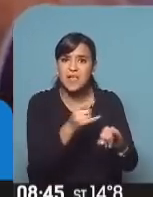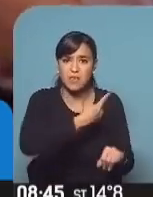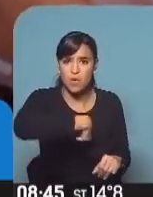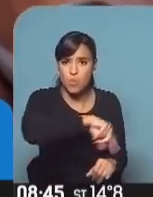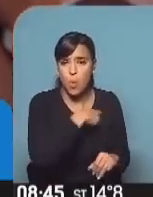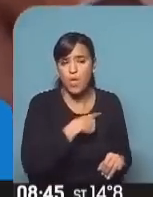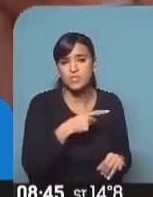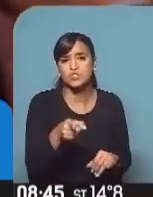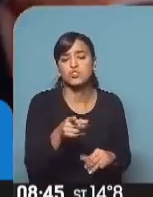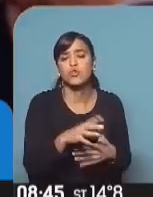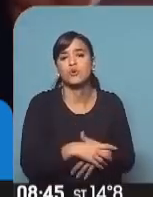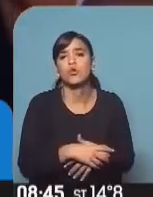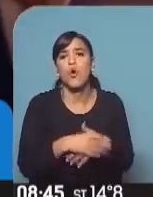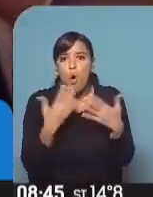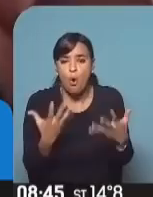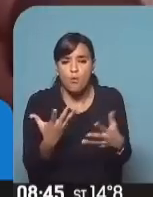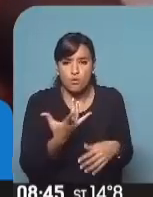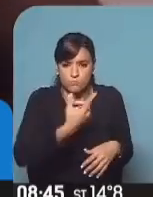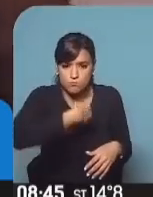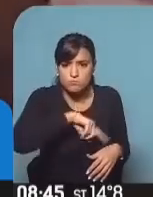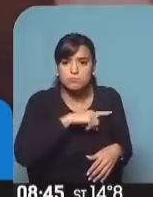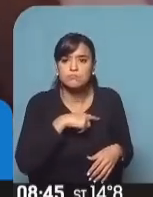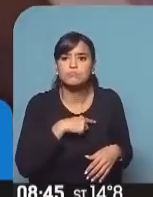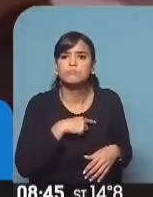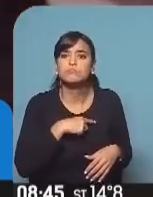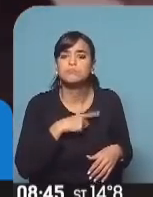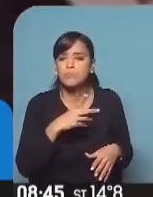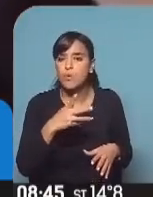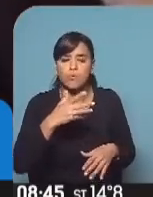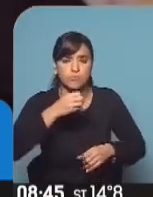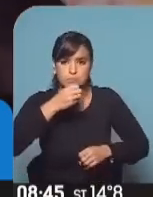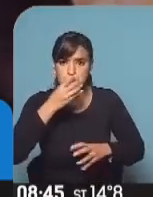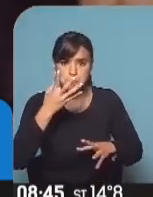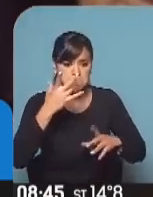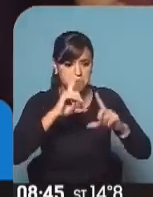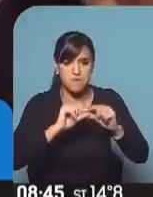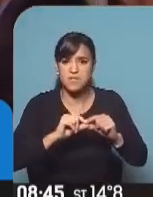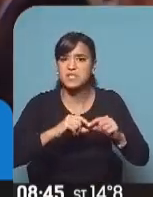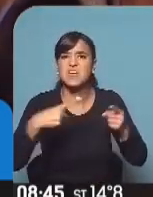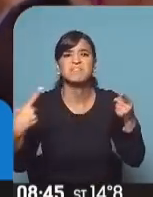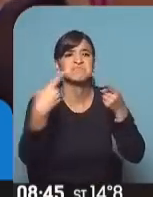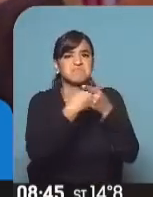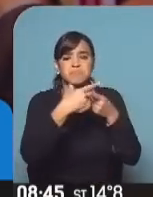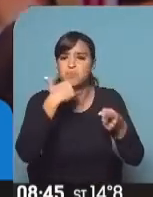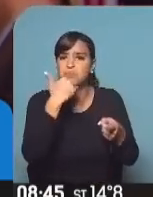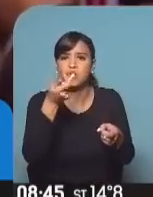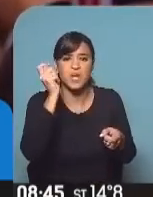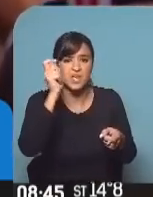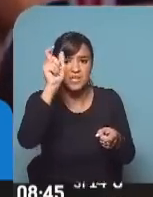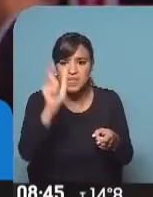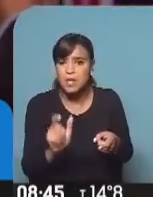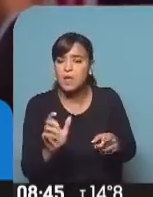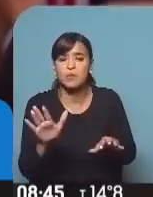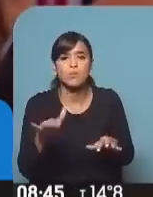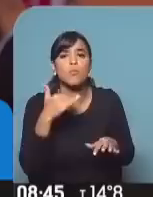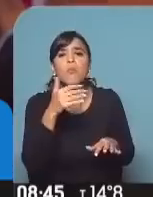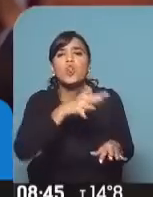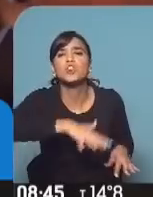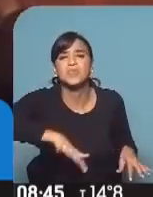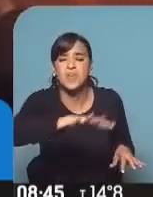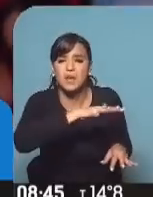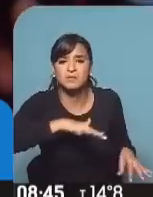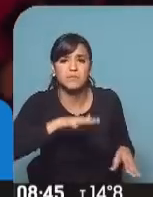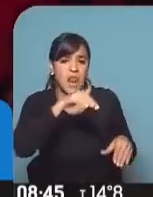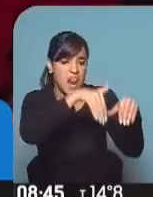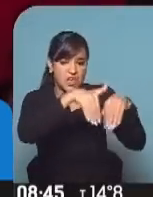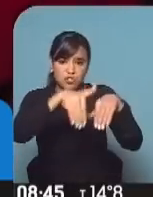estamos dispuestos a enfrentar cuando sea a quien sea el escenario que sea en